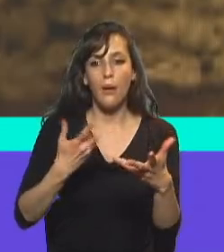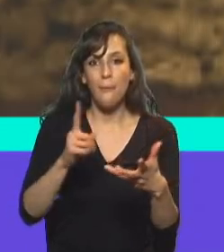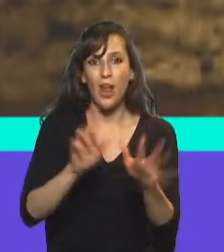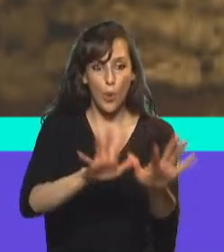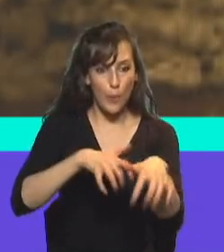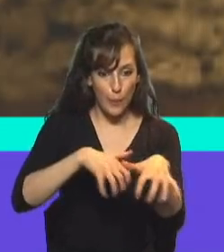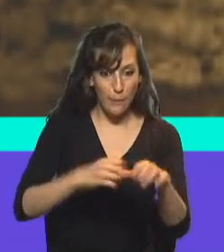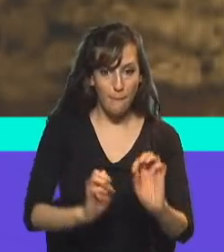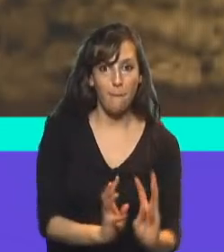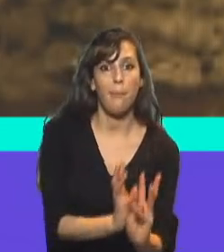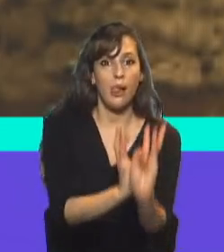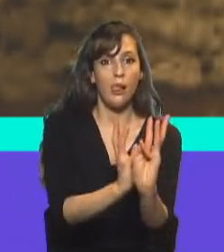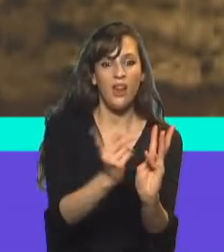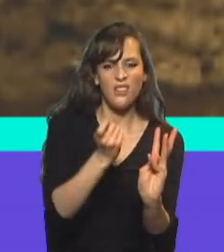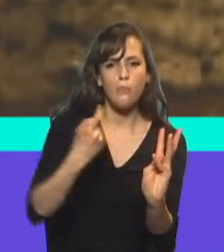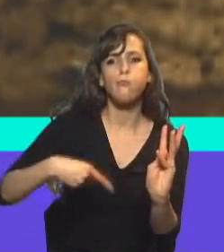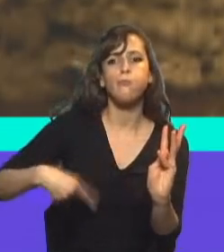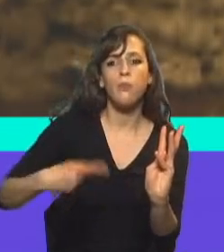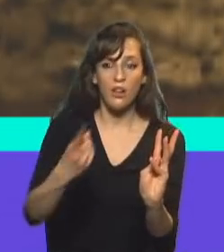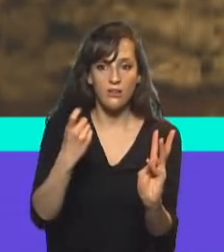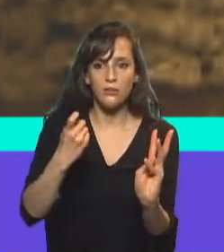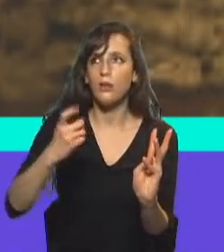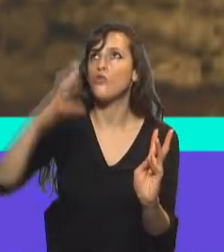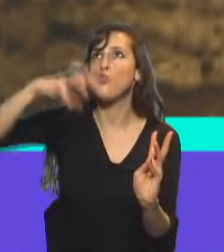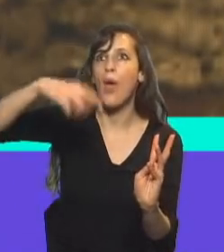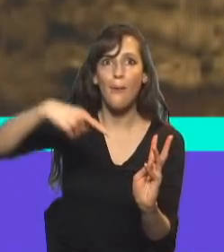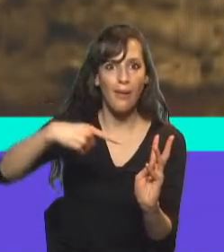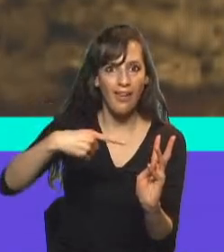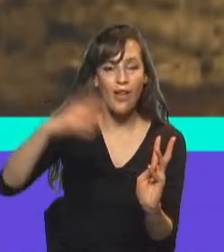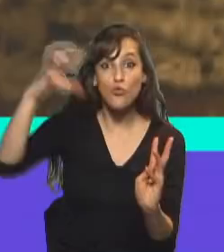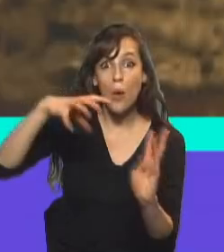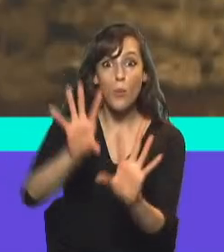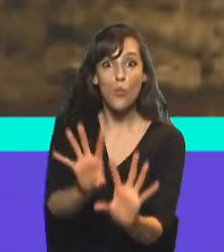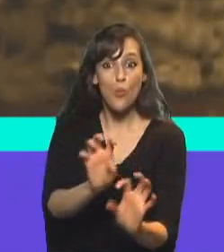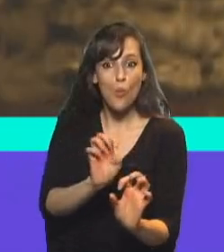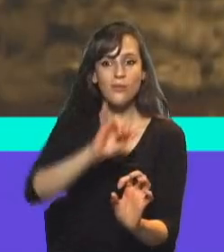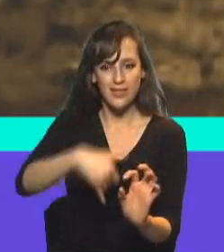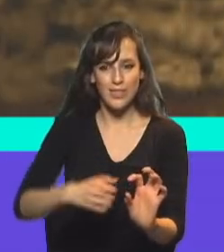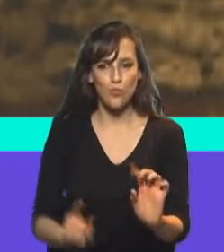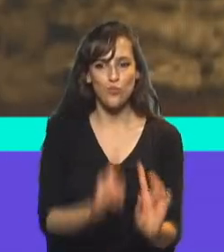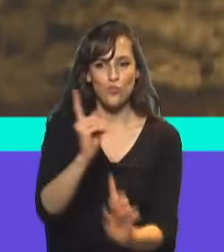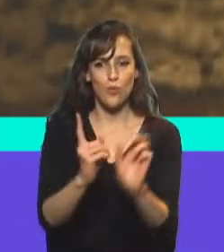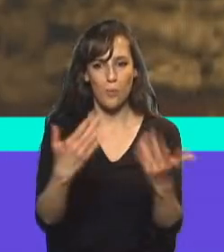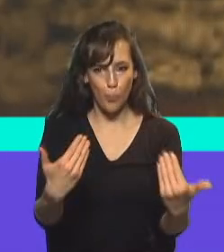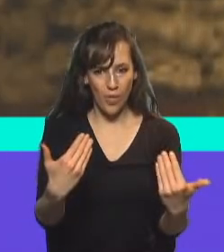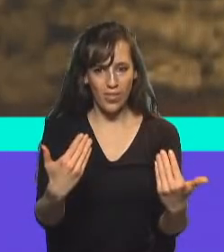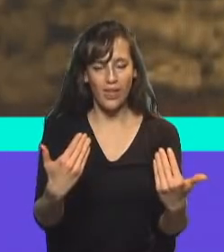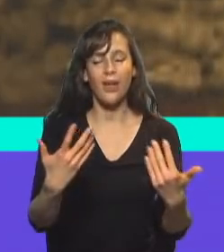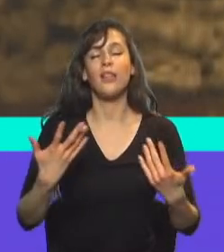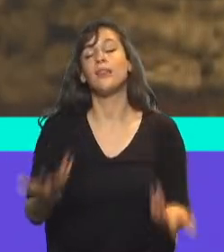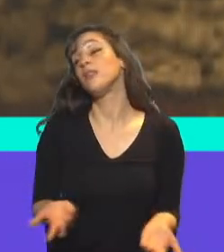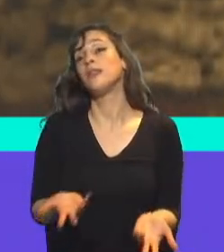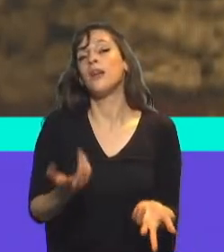cómo se hacen? Las lluvias se hacen en los bosques, en las selvas, en humedales, en lugares que lamentablemente están dejando de existir por el uso